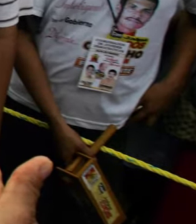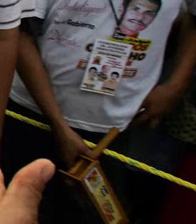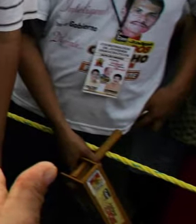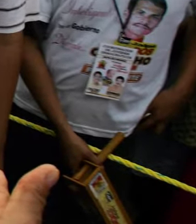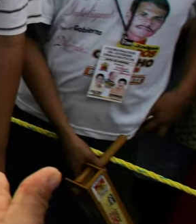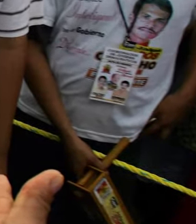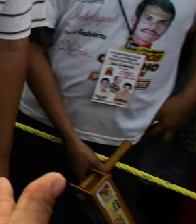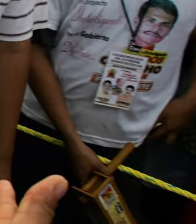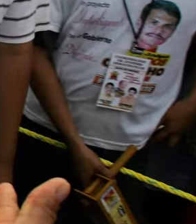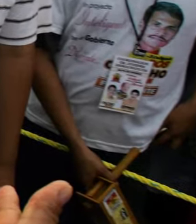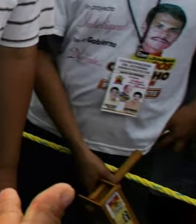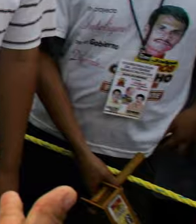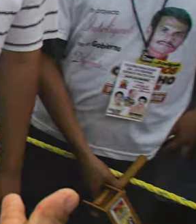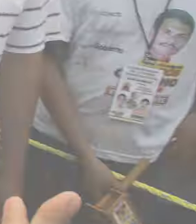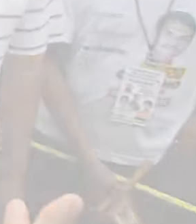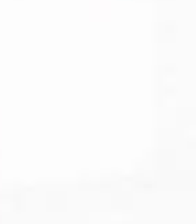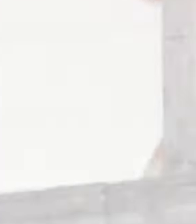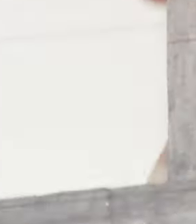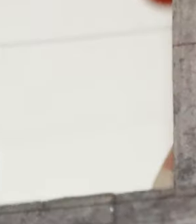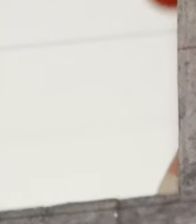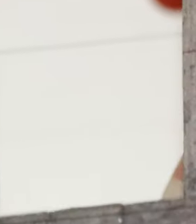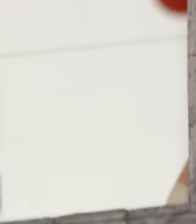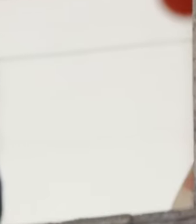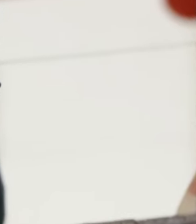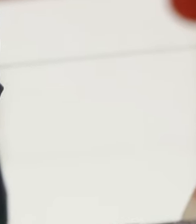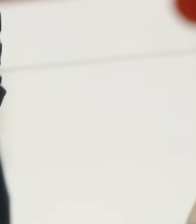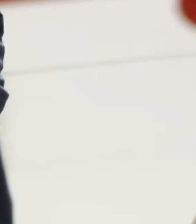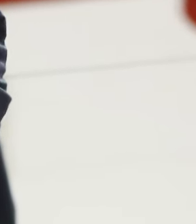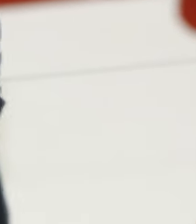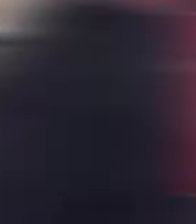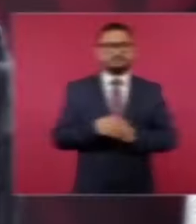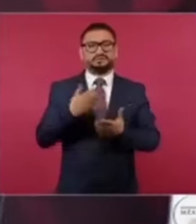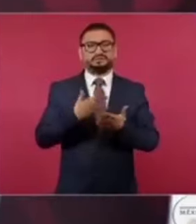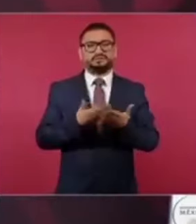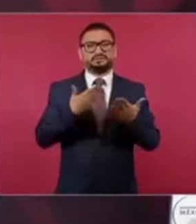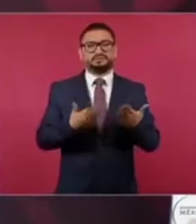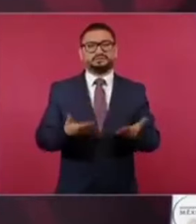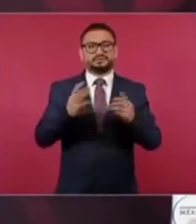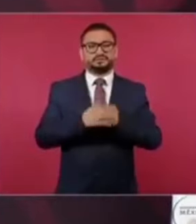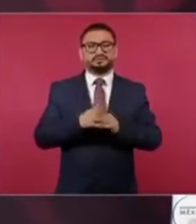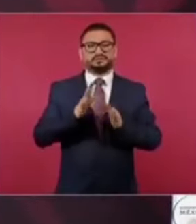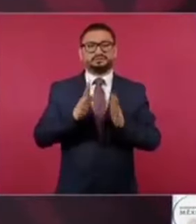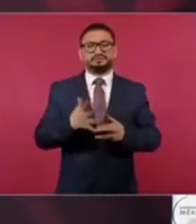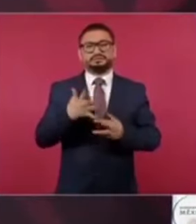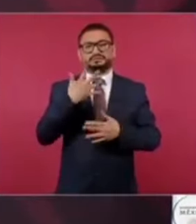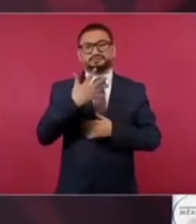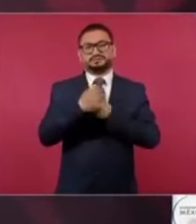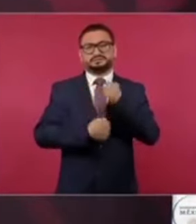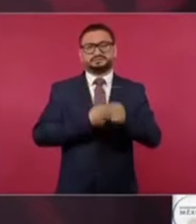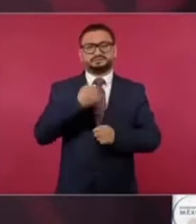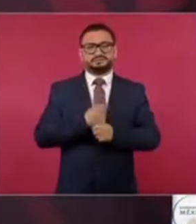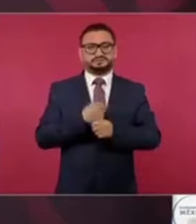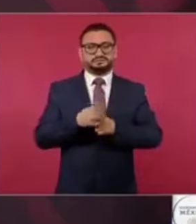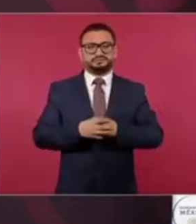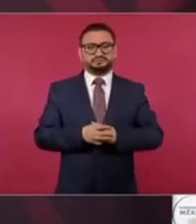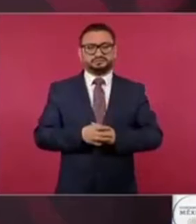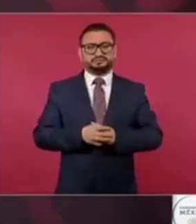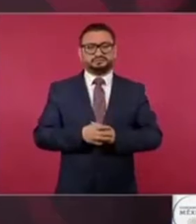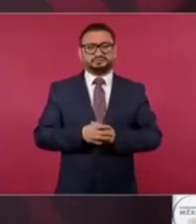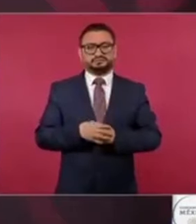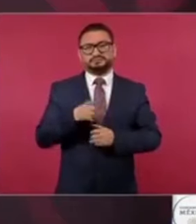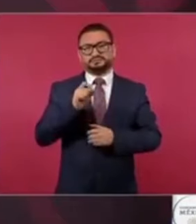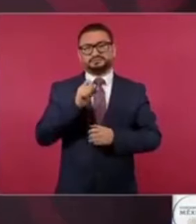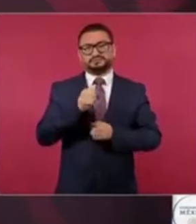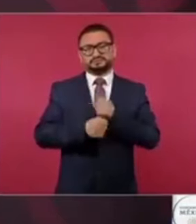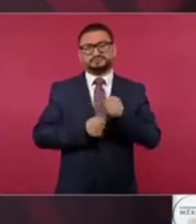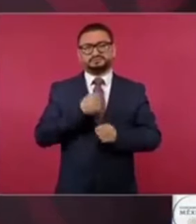jefatura de gobierno del entonces Distrito Federal y la presidencia del país con lo que estima que se suman unos 20 años en funciones con Estos